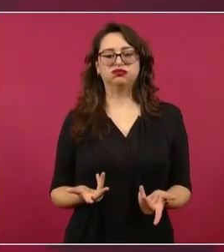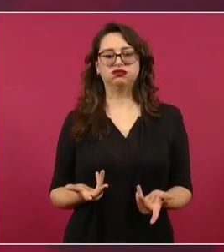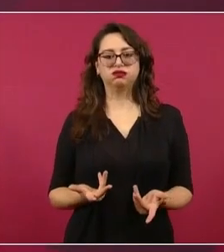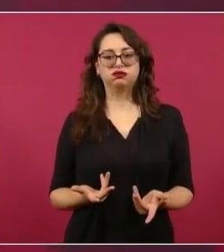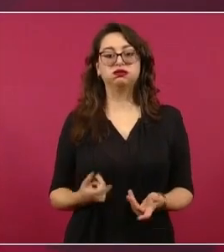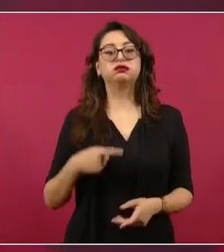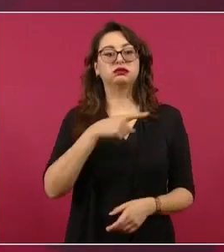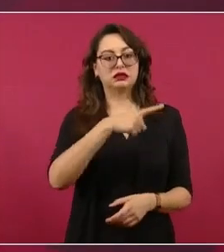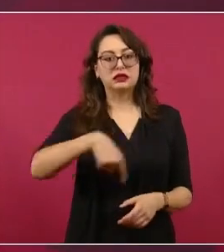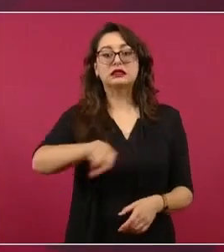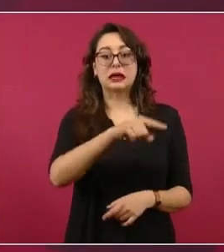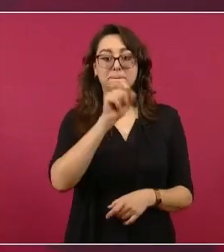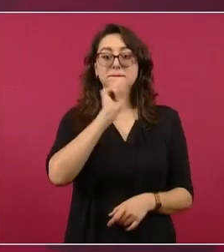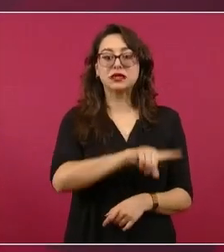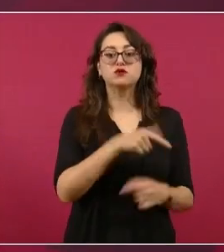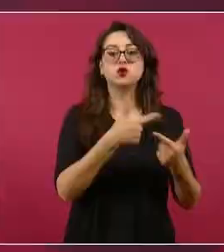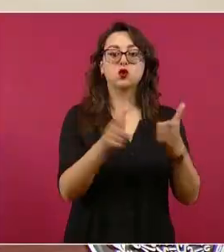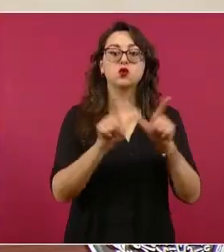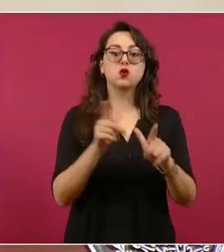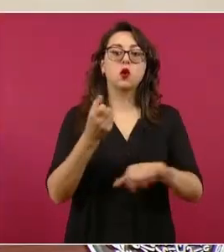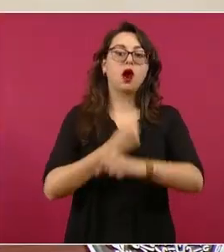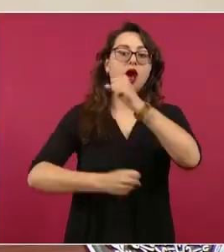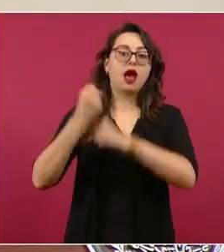en el 68